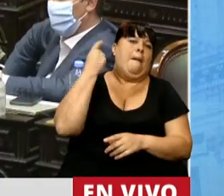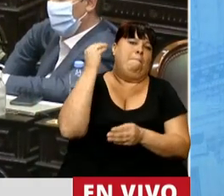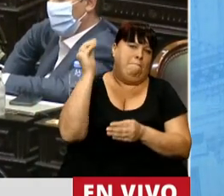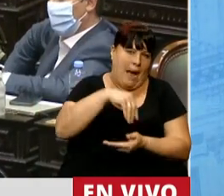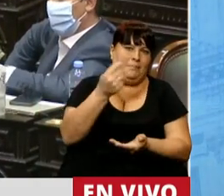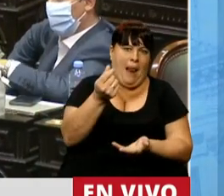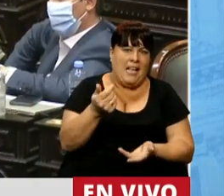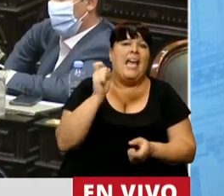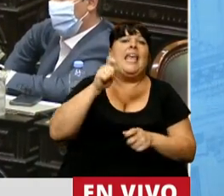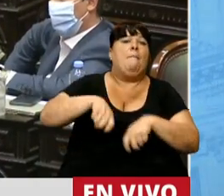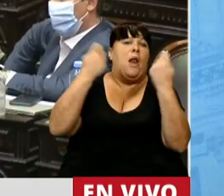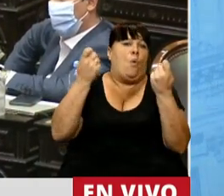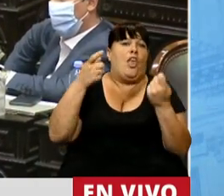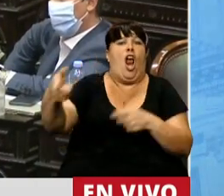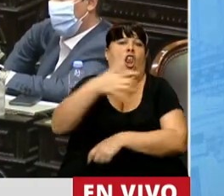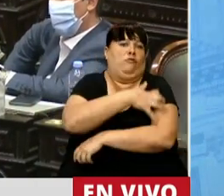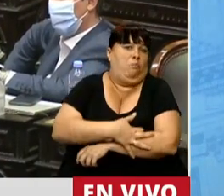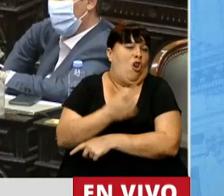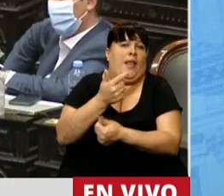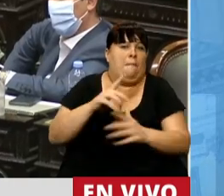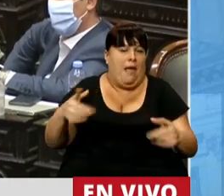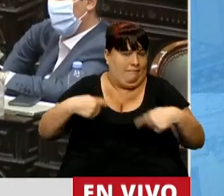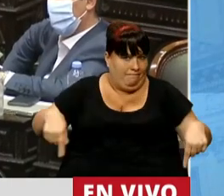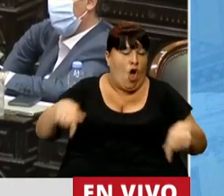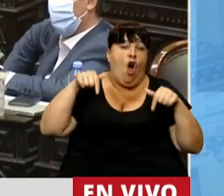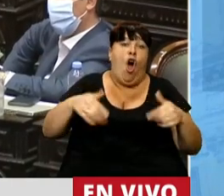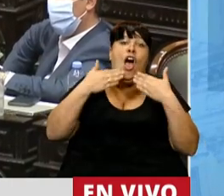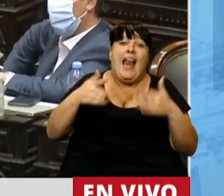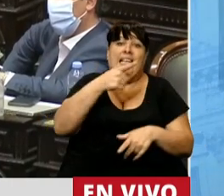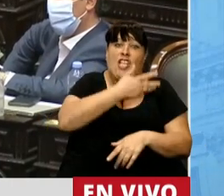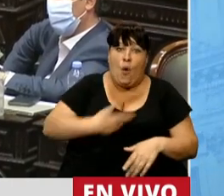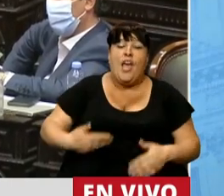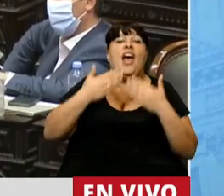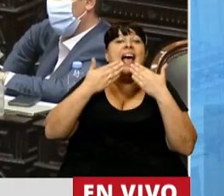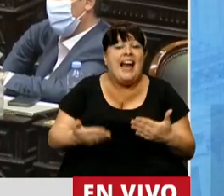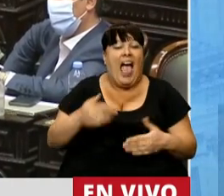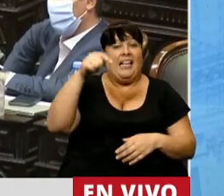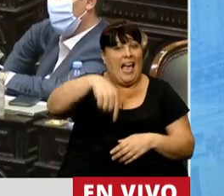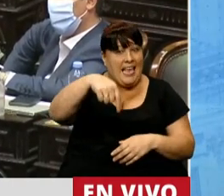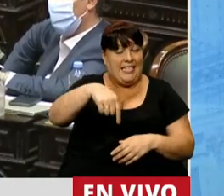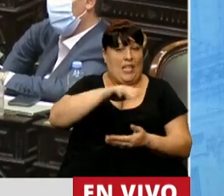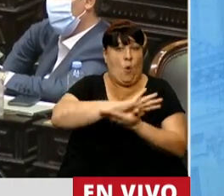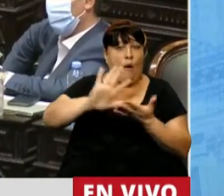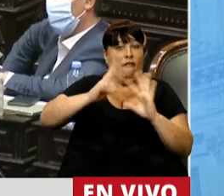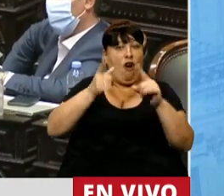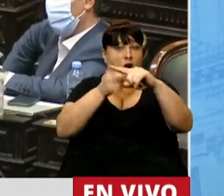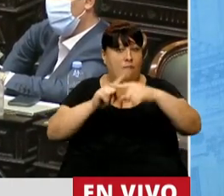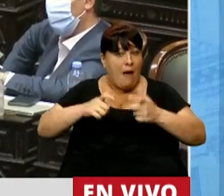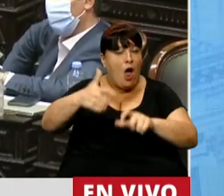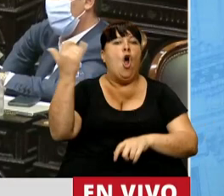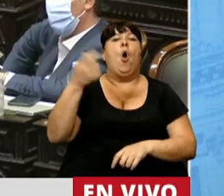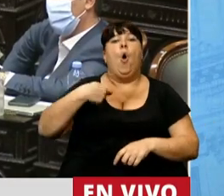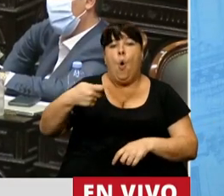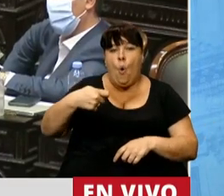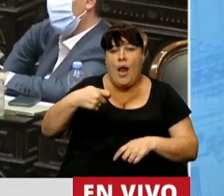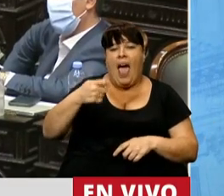más. ¿Quiénes se perjudican? Los que menos tienen. Hoy, gracias a este gobierno y gracias a este nuevo método, los jubilados